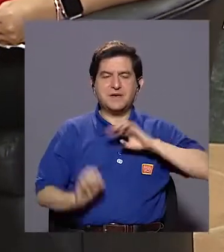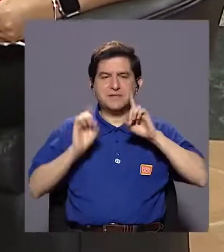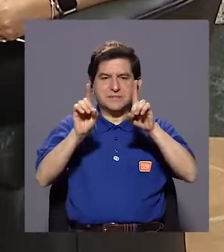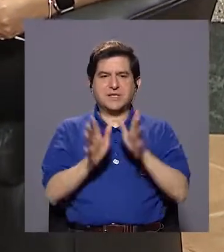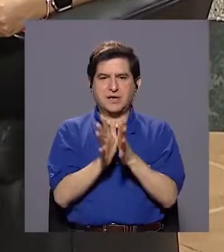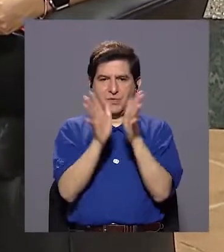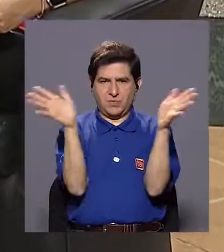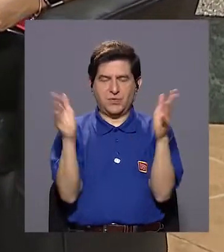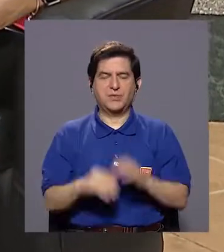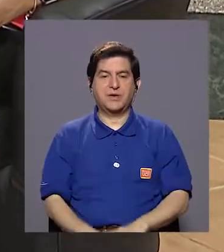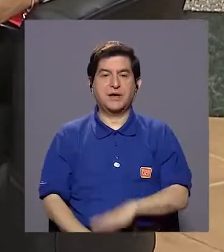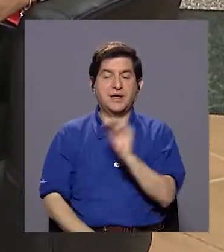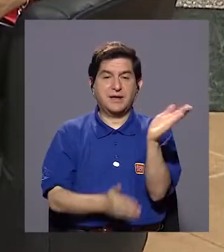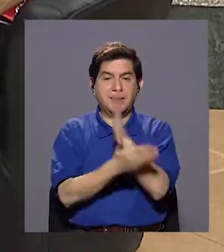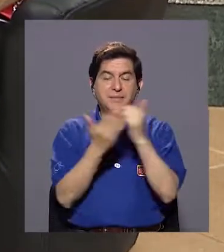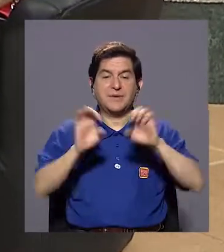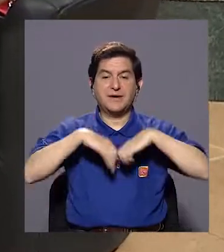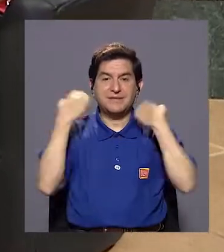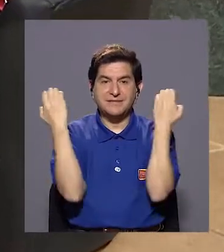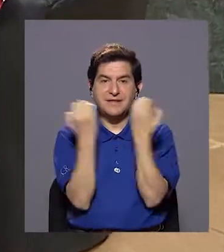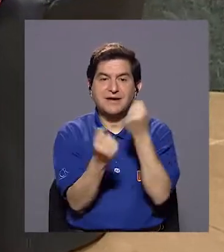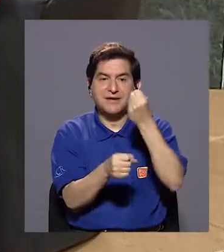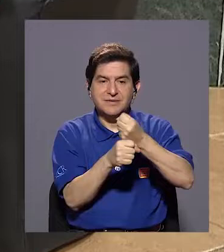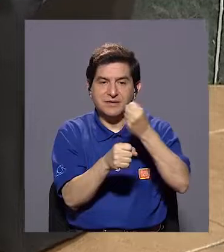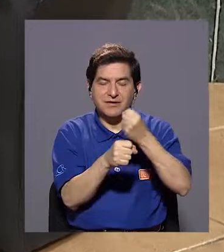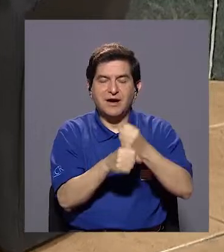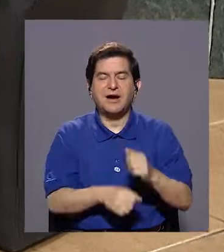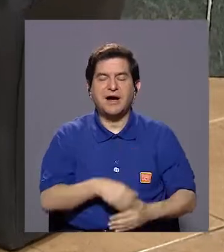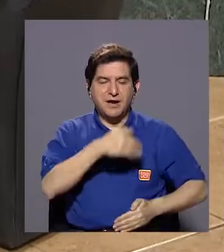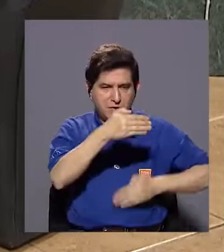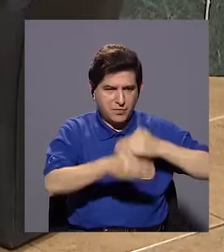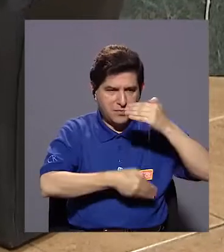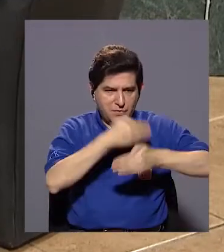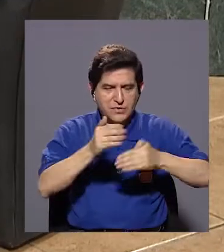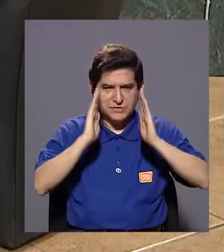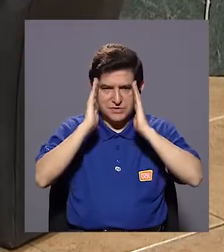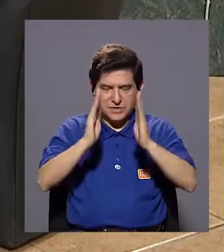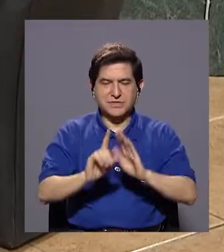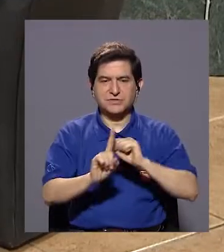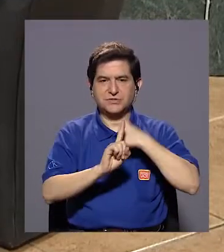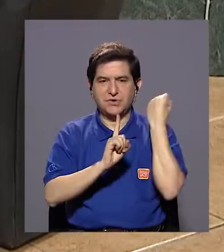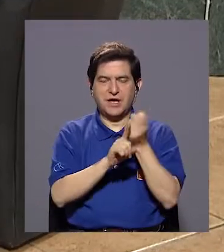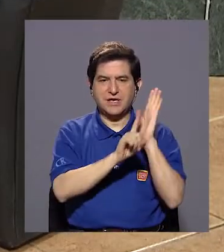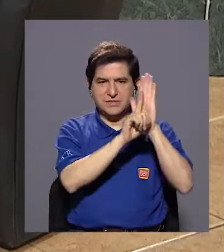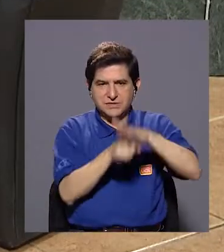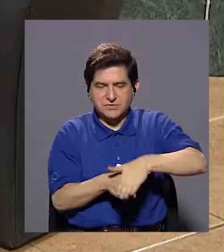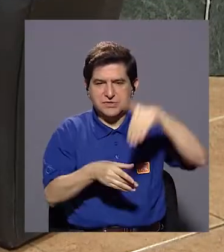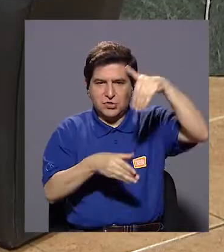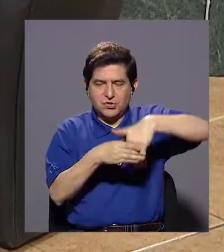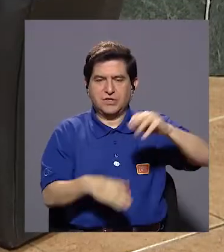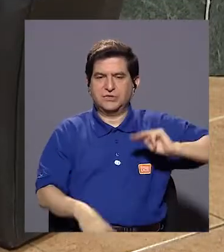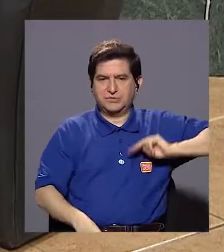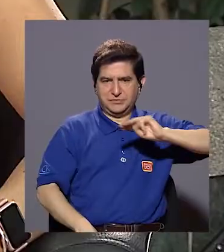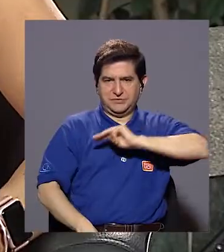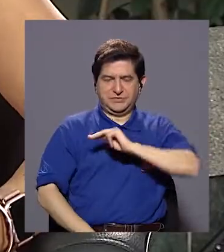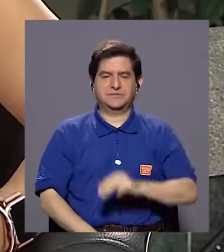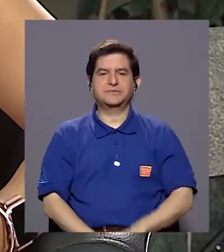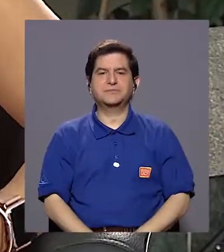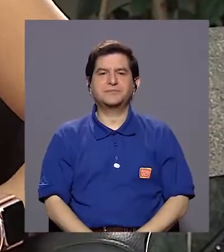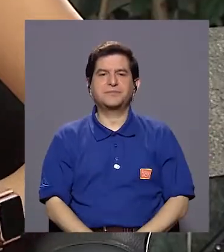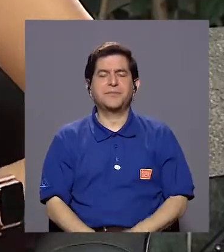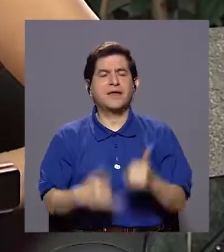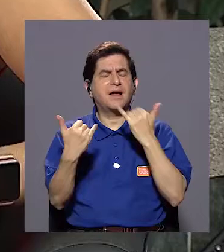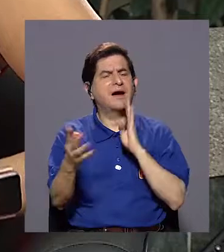de Educación Pública y parte del equipo que elaboró el protocolo de atención en situaciones de bullying del Ministerio.